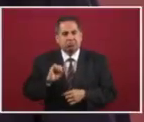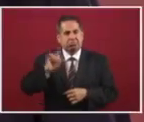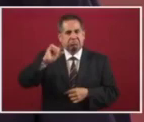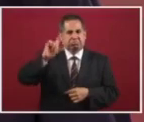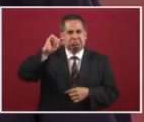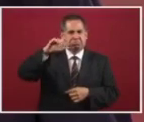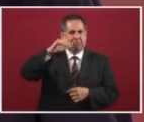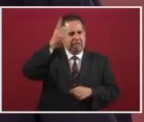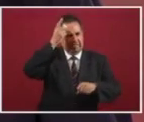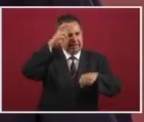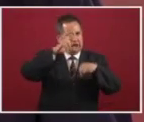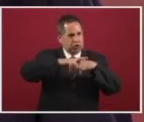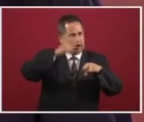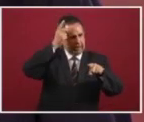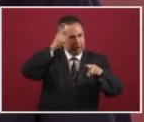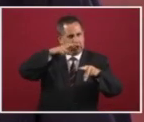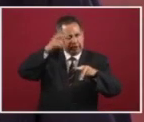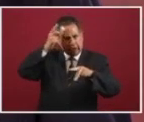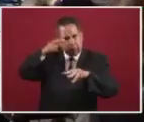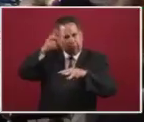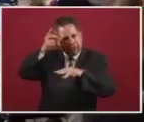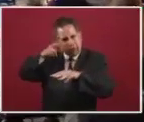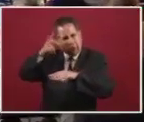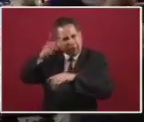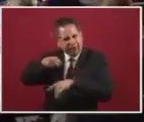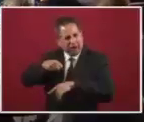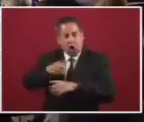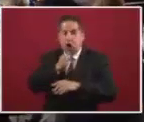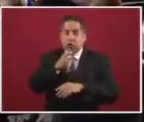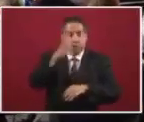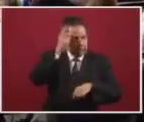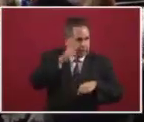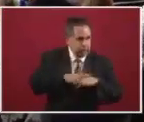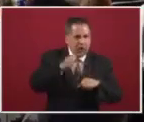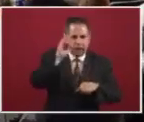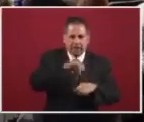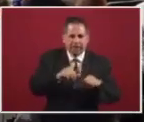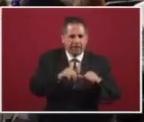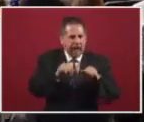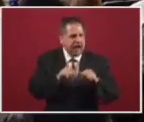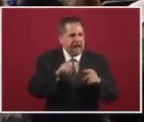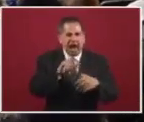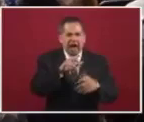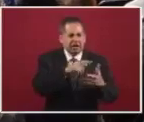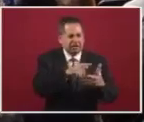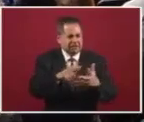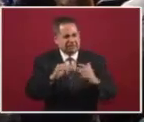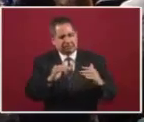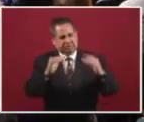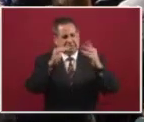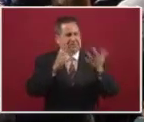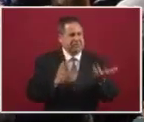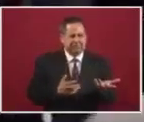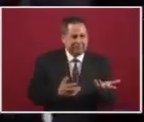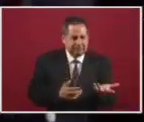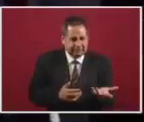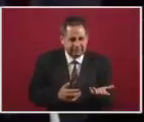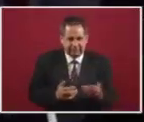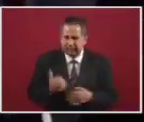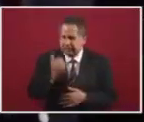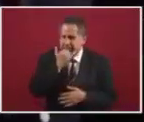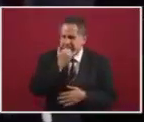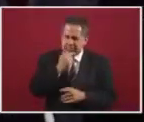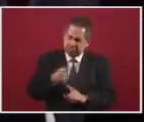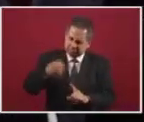mandos, directores, subdirectores, jefes de área, lo que usted ha referido. La pregunta concreta respecto a este